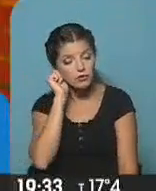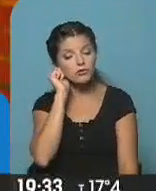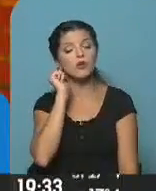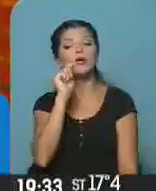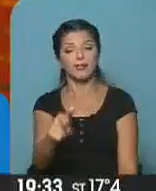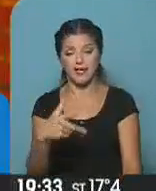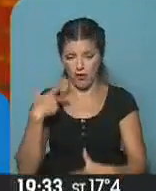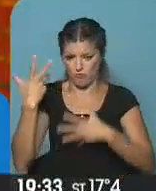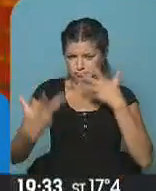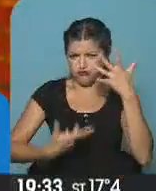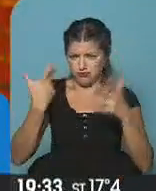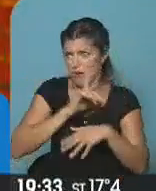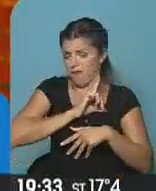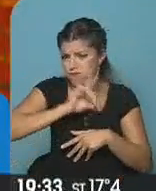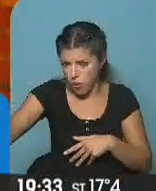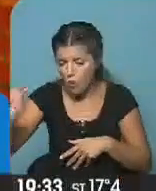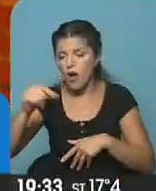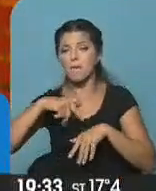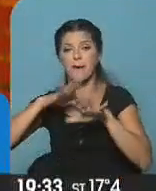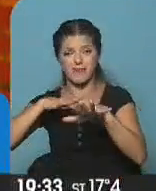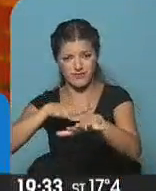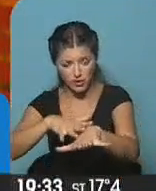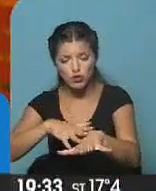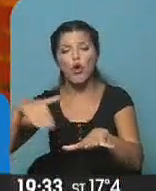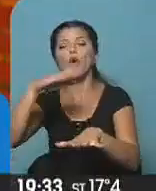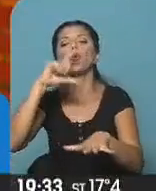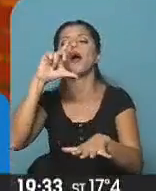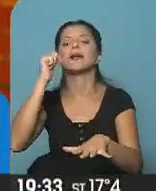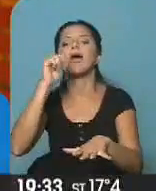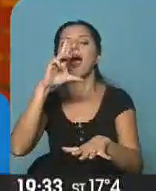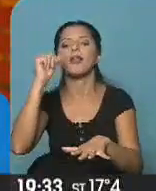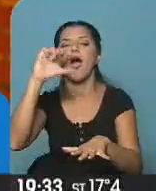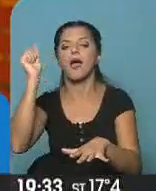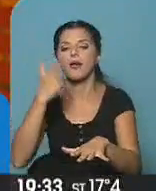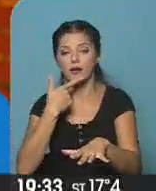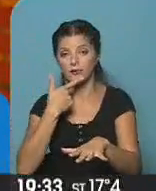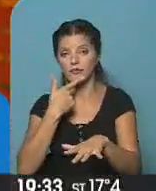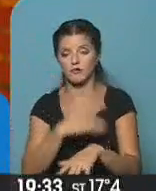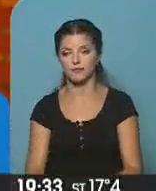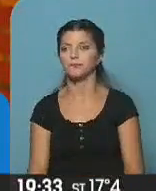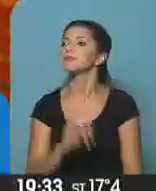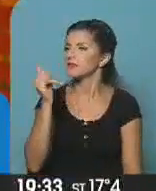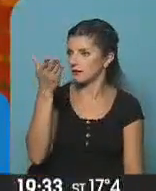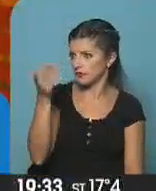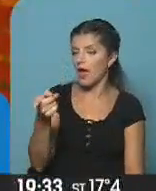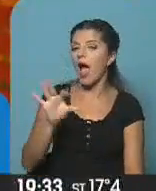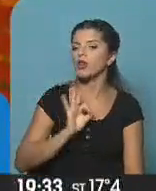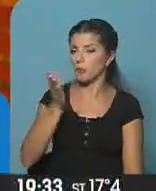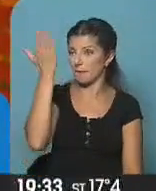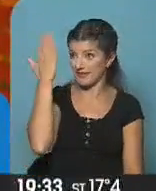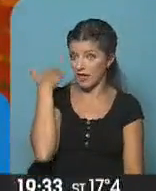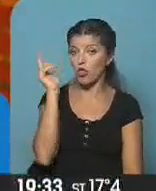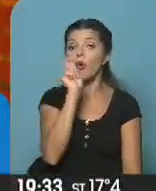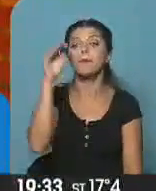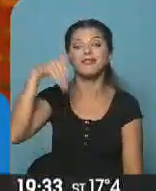envuelto en llamas de una de las tantas manifestaciones que hubo en caracas en los últimos meses si esa foto es de mayo del año pasado y